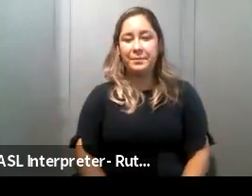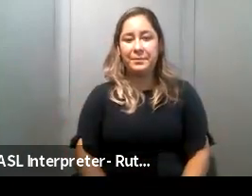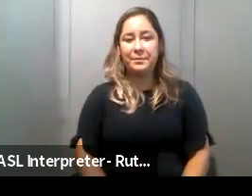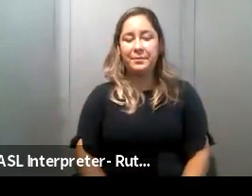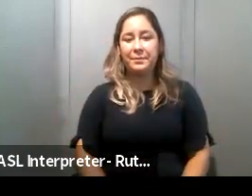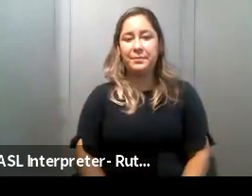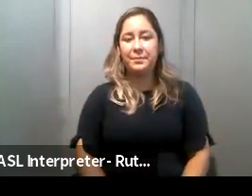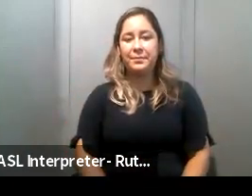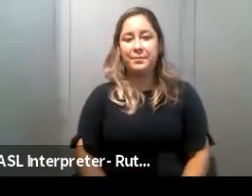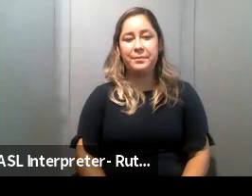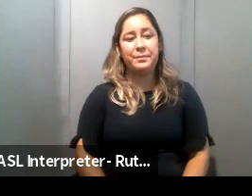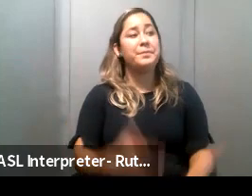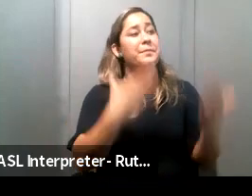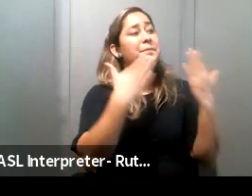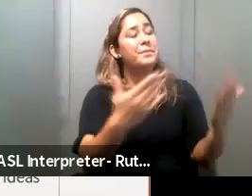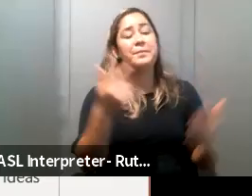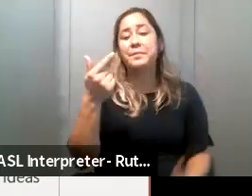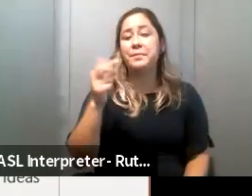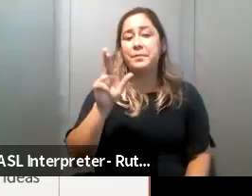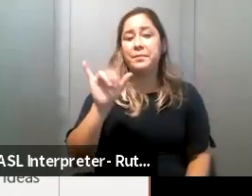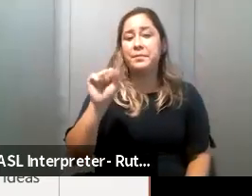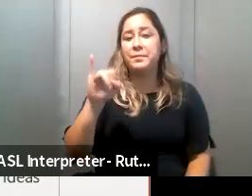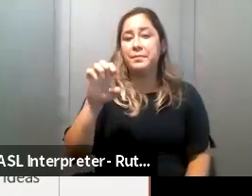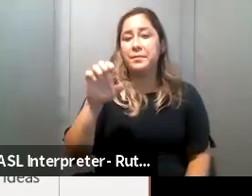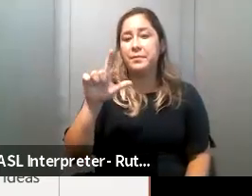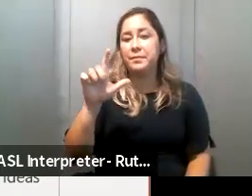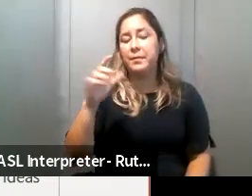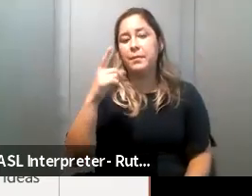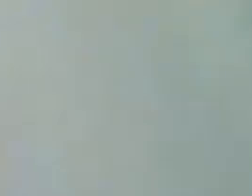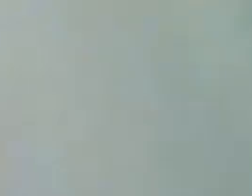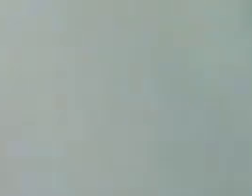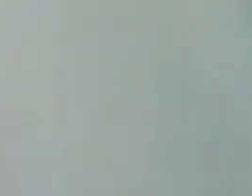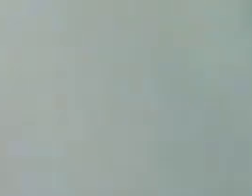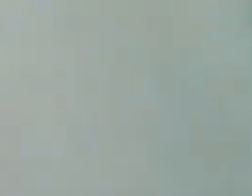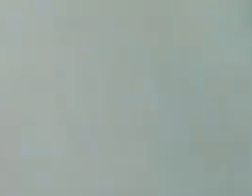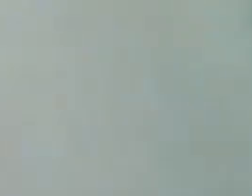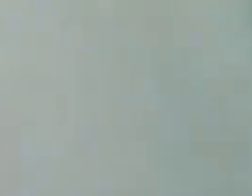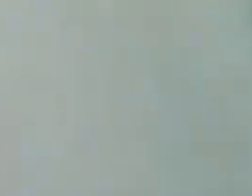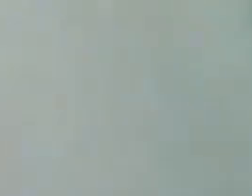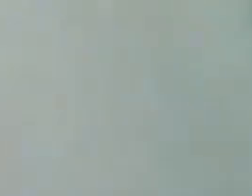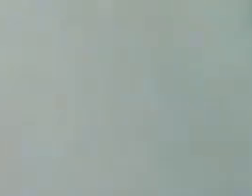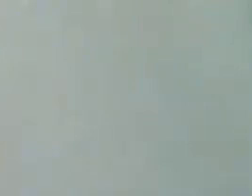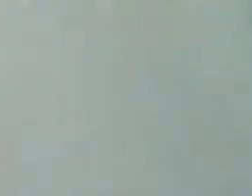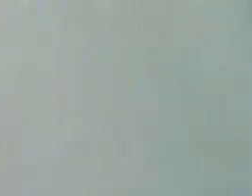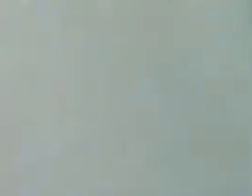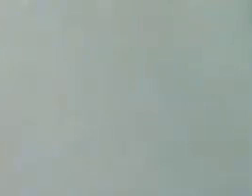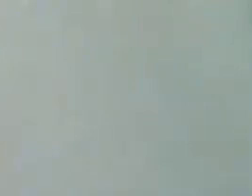Muchísimas gracias, Grisel. Gracias por toda la información. Y yo sé que tenemos muchos centros de crisis aquí en California que se pueden